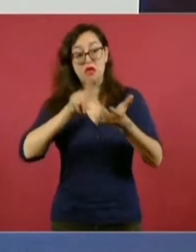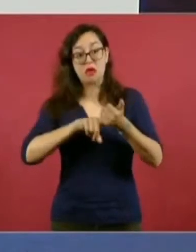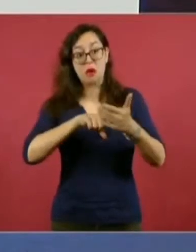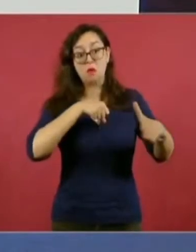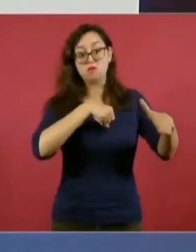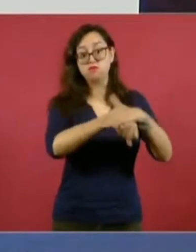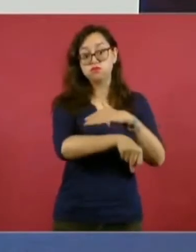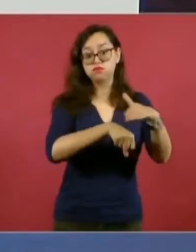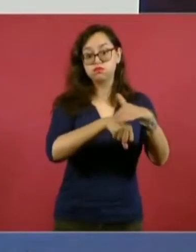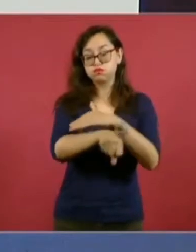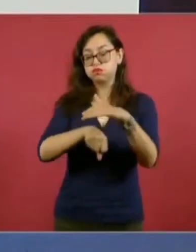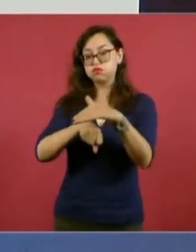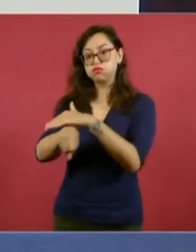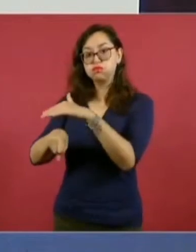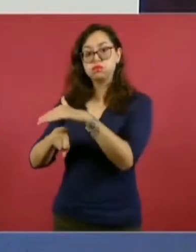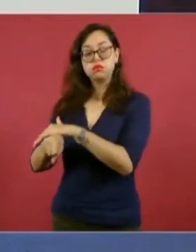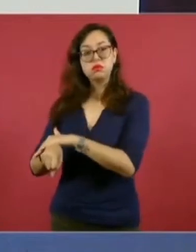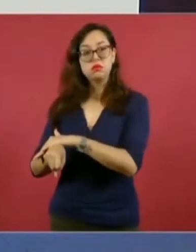la cual,